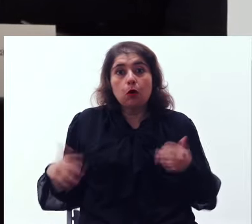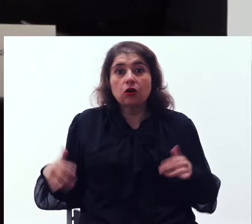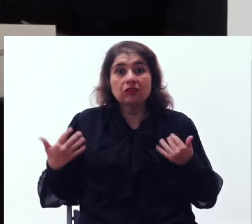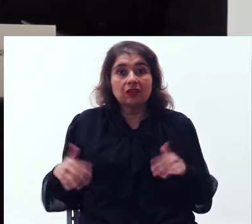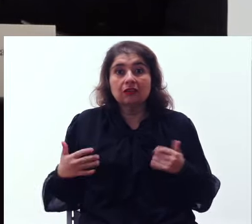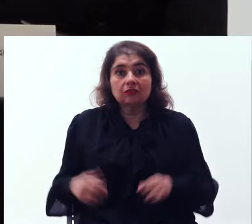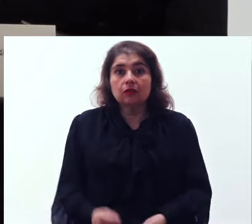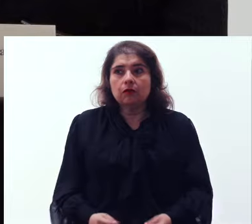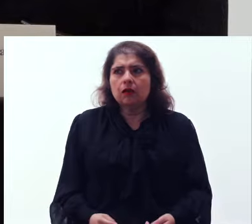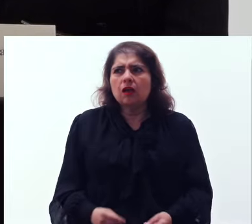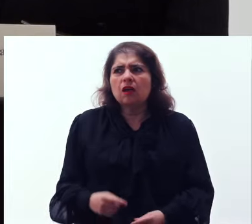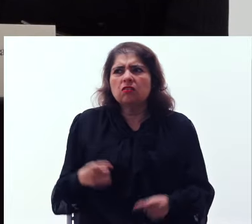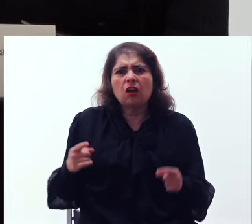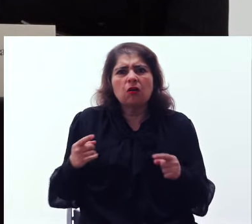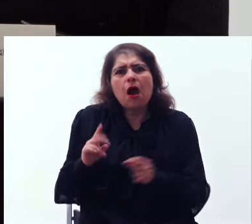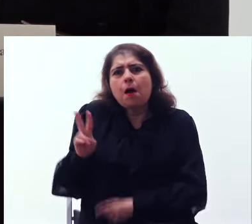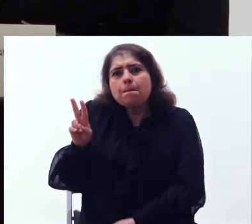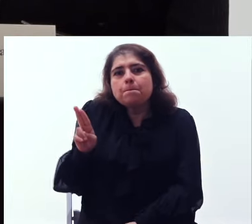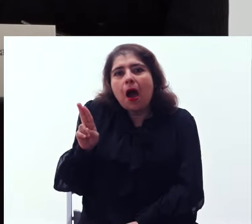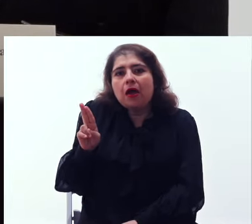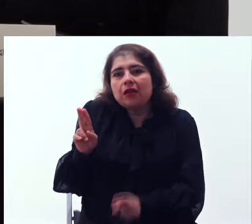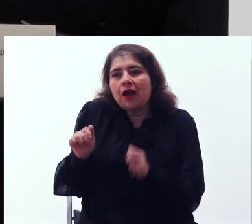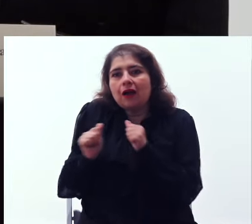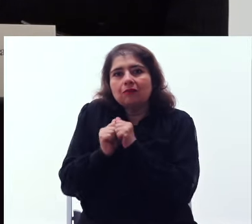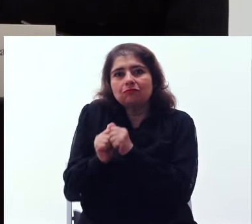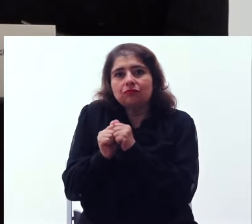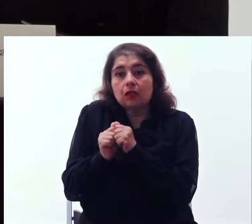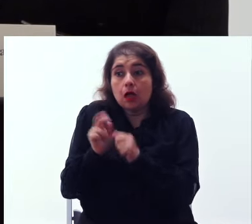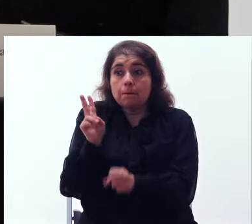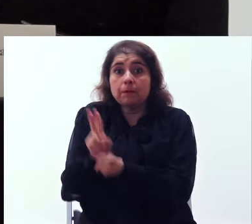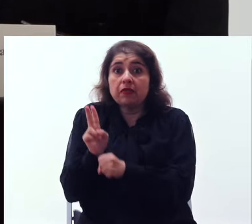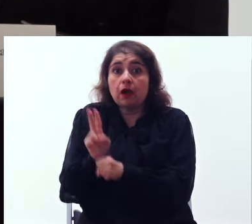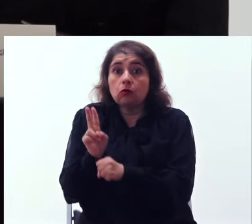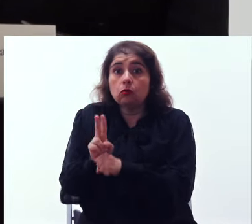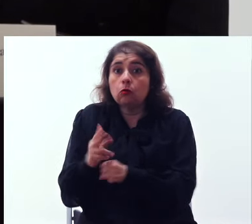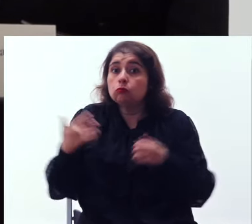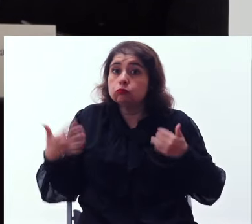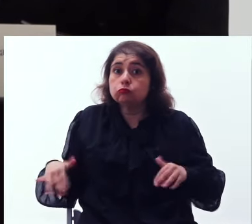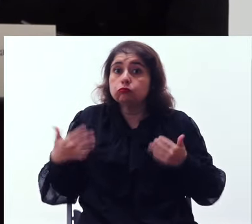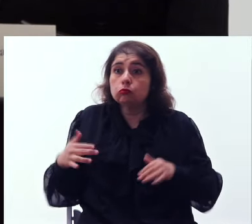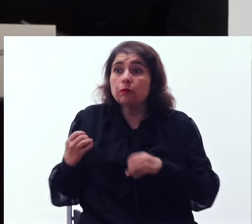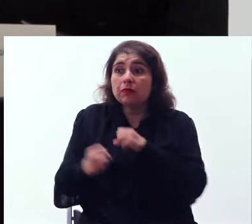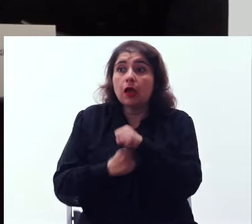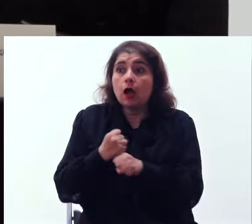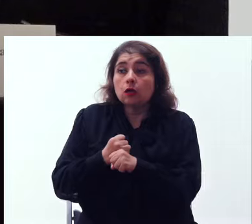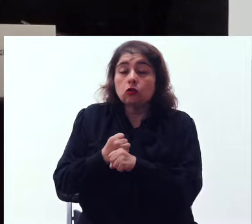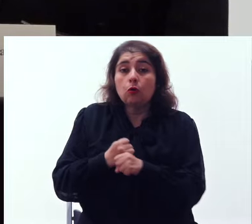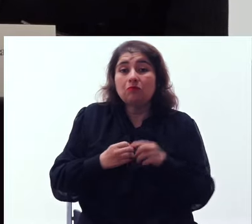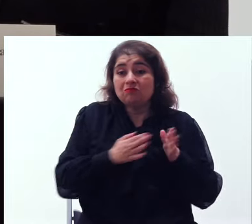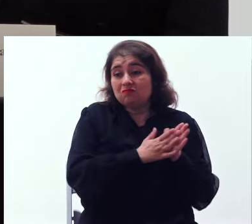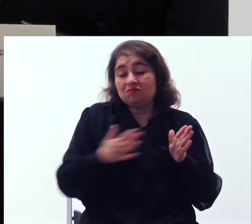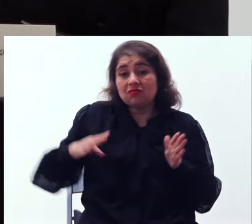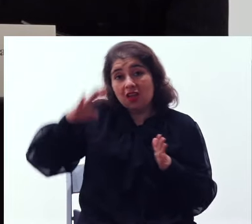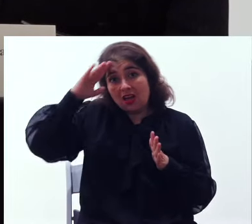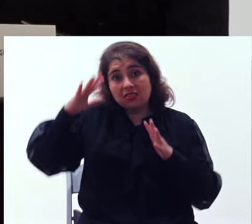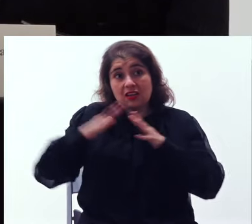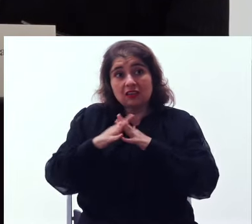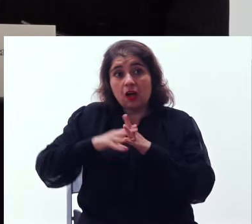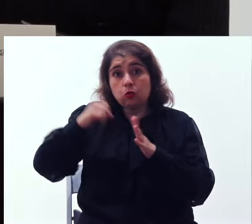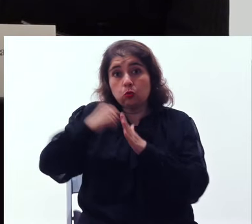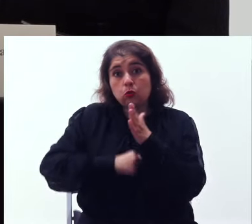importancia fundamental. Se ha hablado poco de esta pareja como una pareja de pedagogos muy importante durante los años